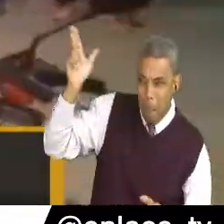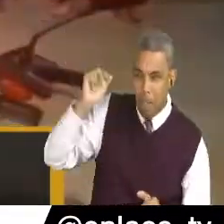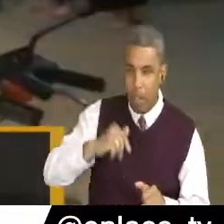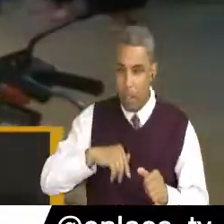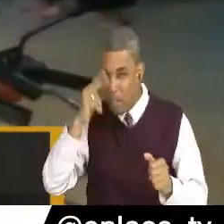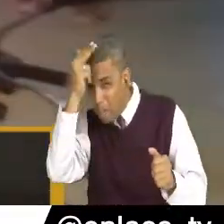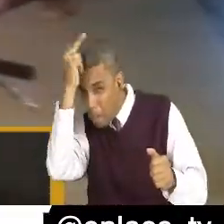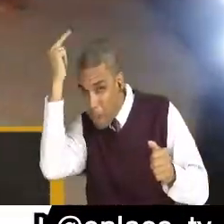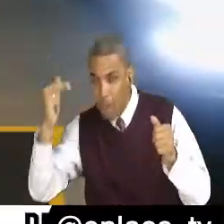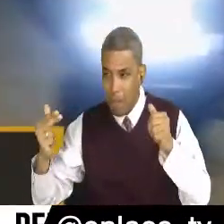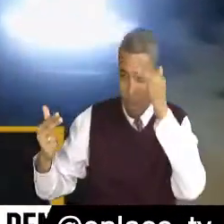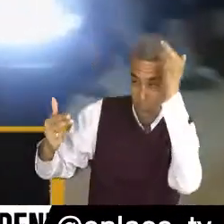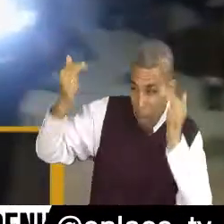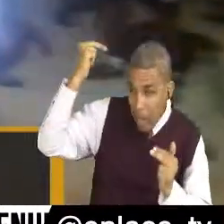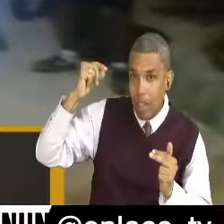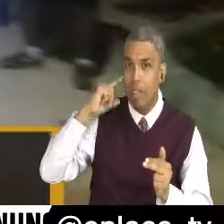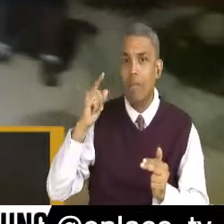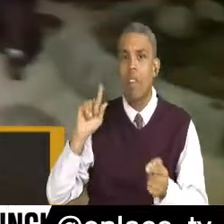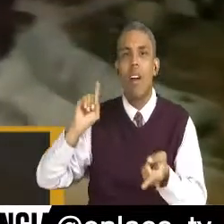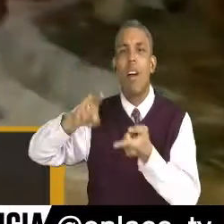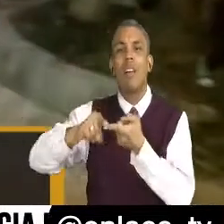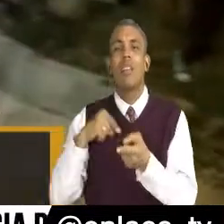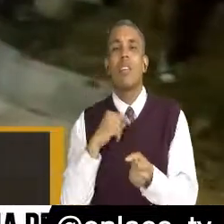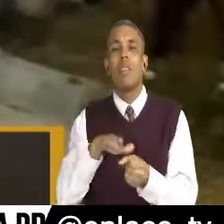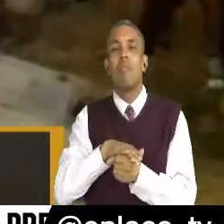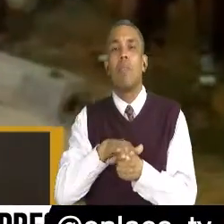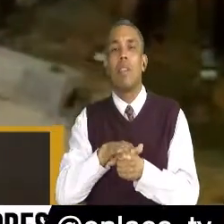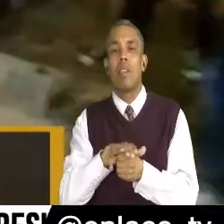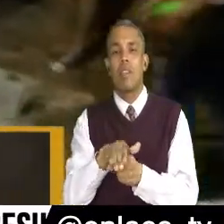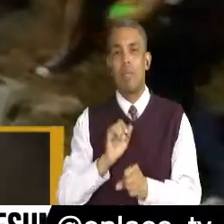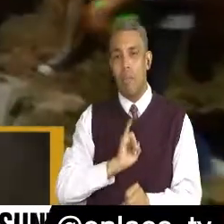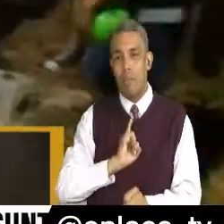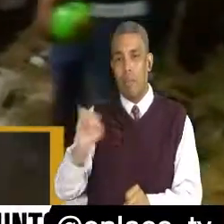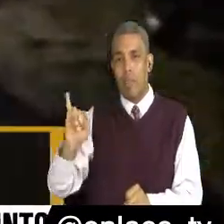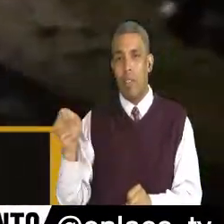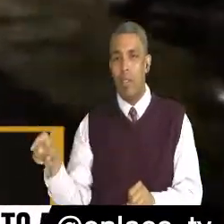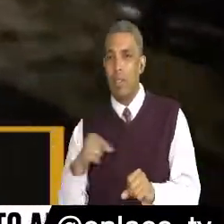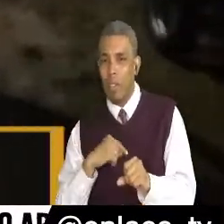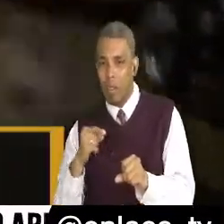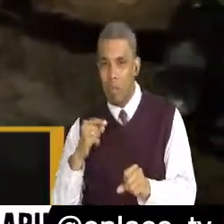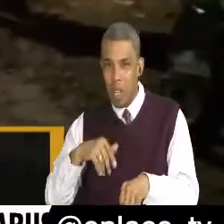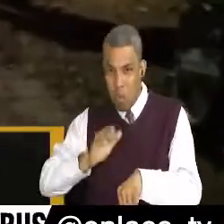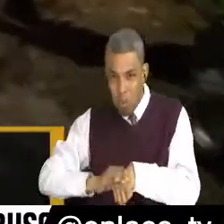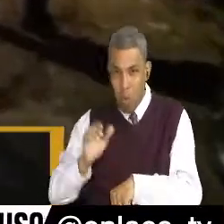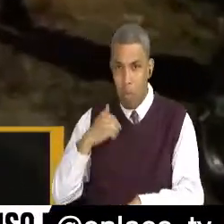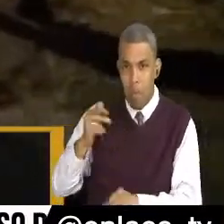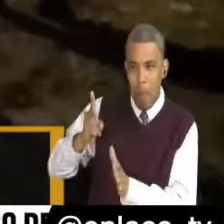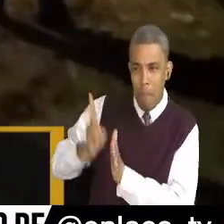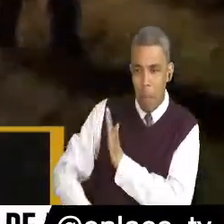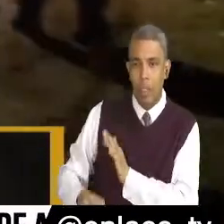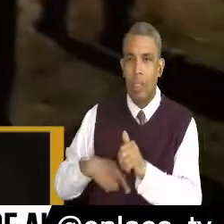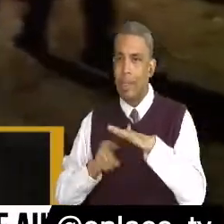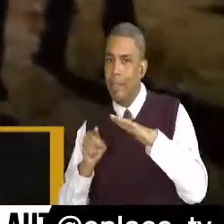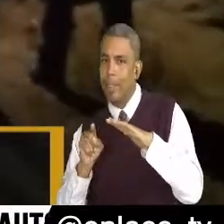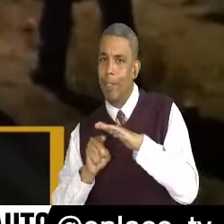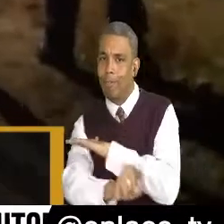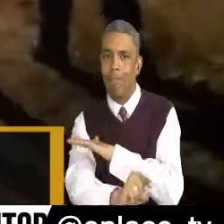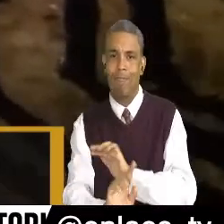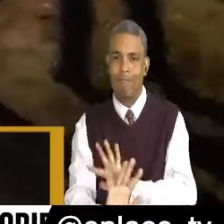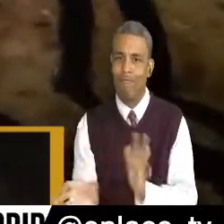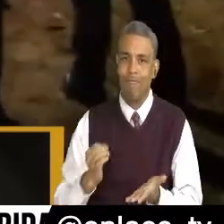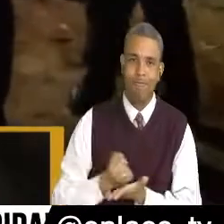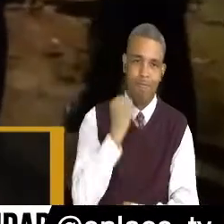La Independencia, lugar donde perdieron el rastro de los posibles asesinos de Quintana. Estamos ahí departiendo micro en la cancha ahí